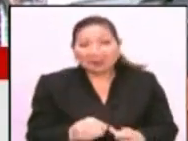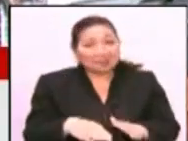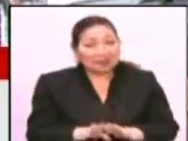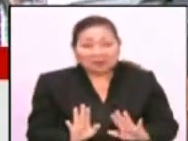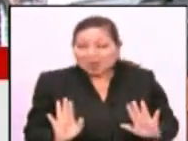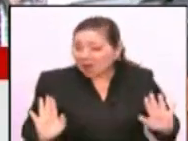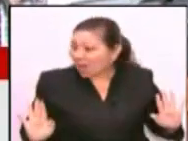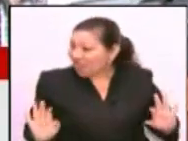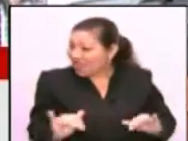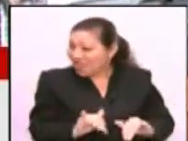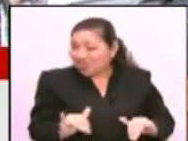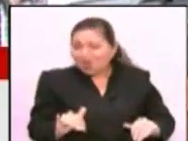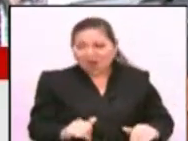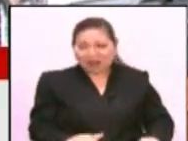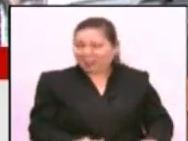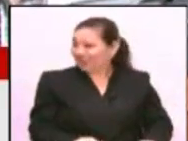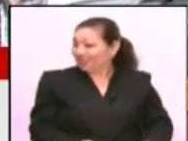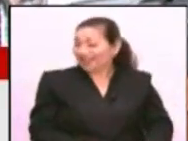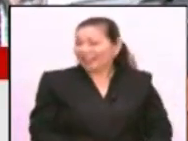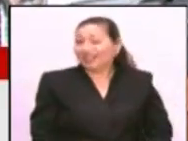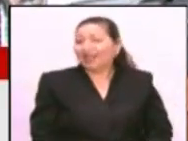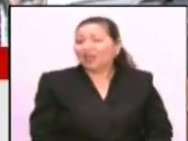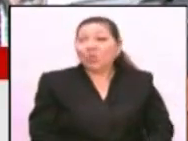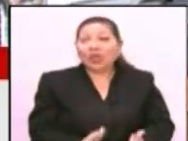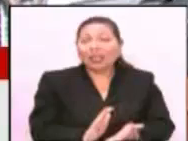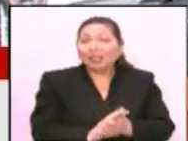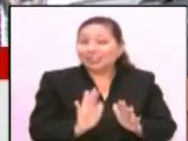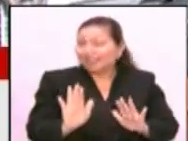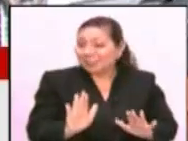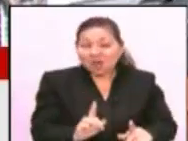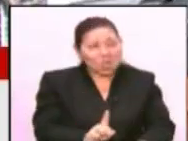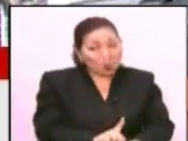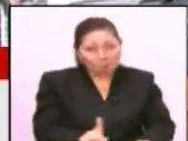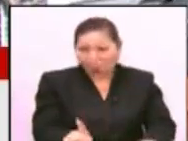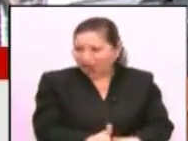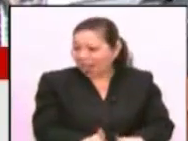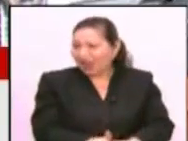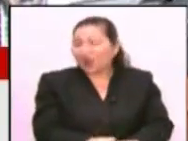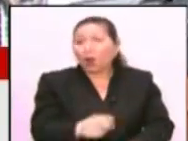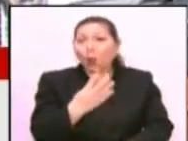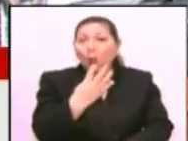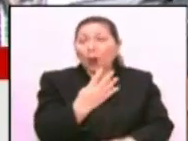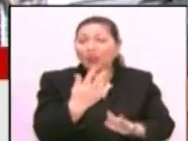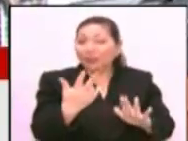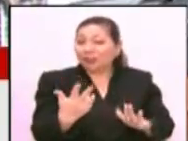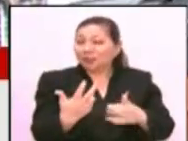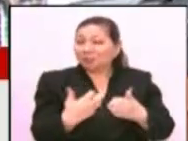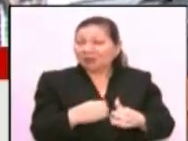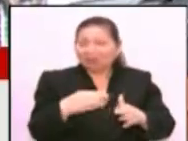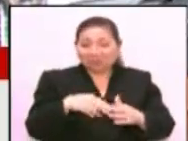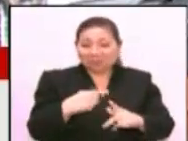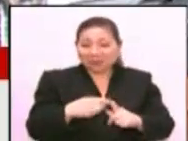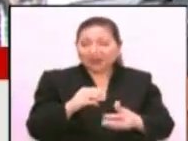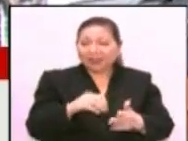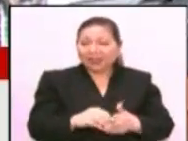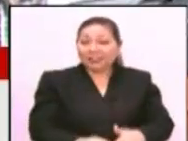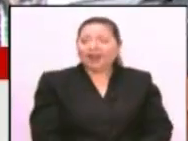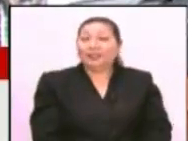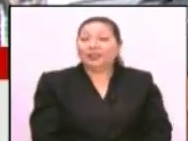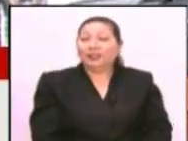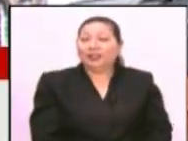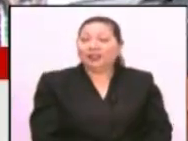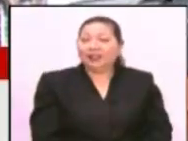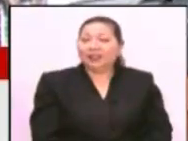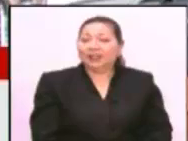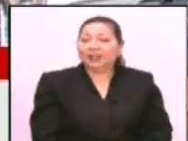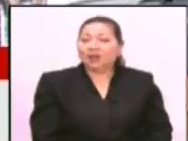los penales. Y nos parece genial, igual como lo hace en Chincha, ¿no es cierto? Entonces son más de 48 empresas que se han sumado en los